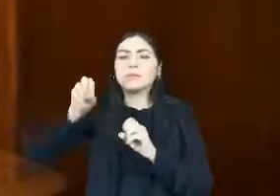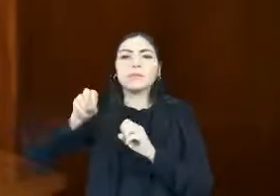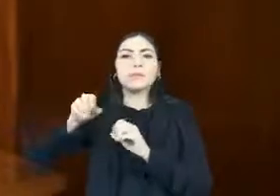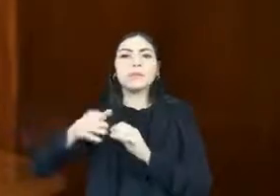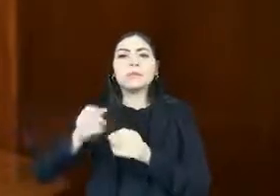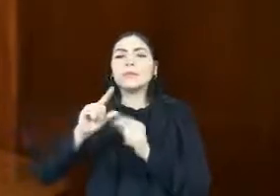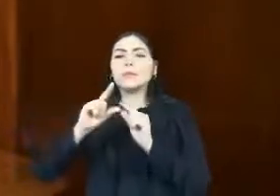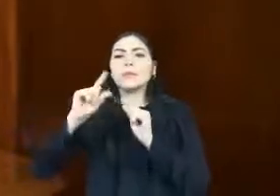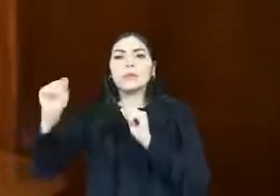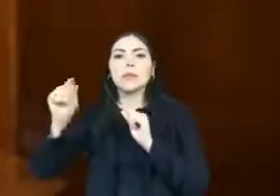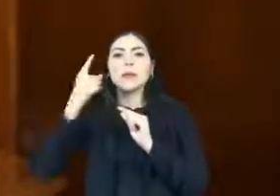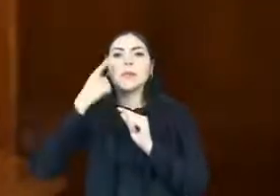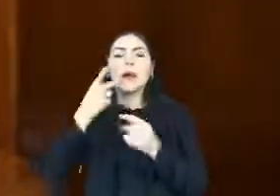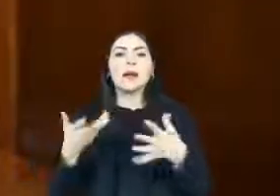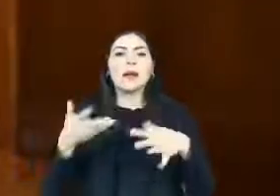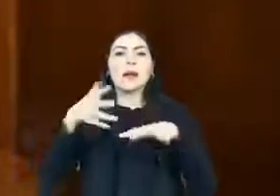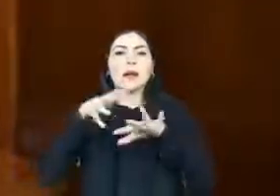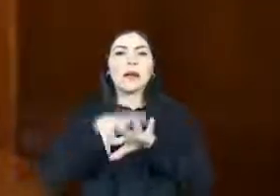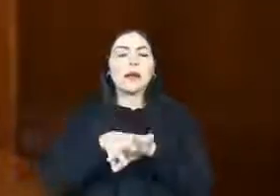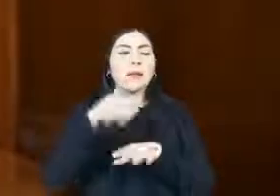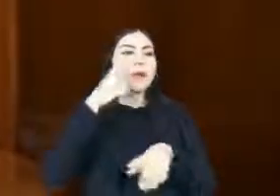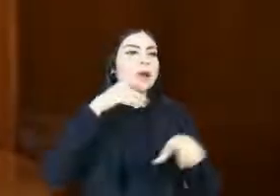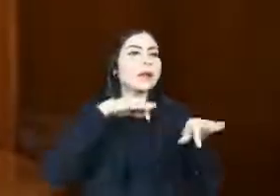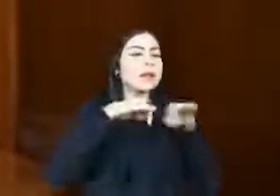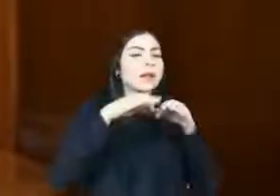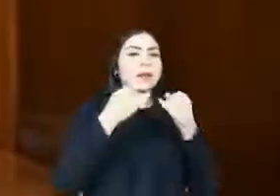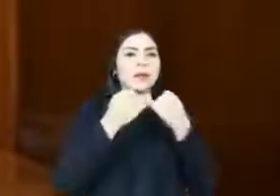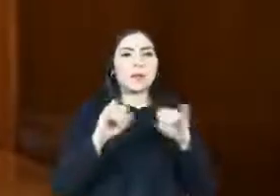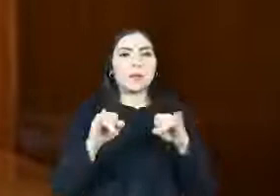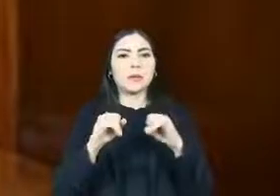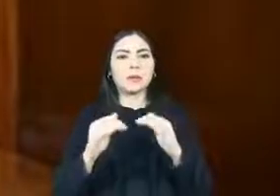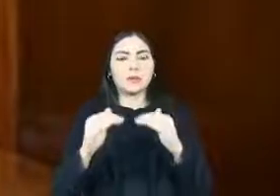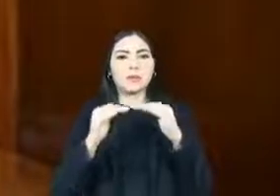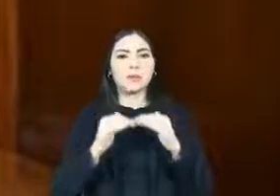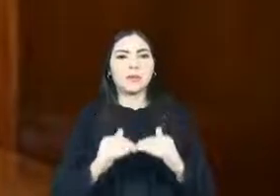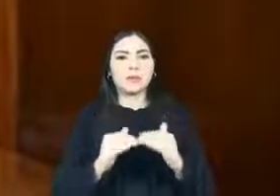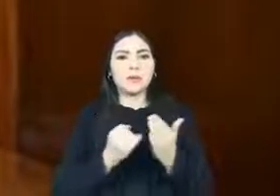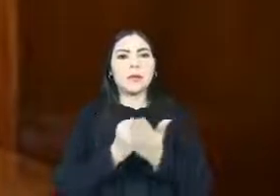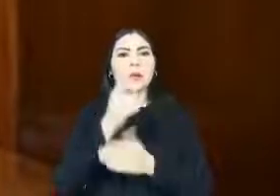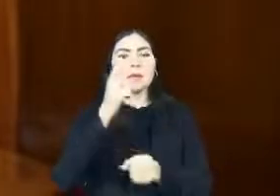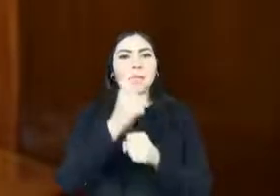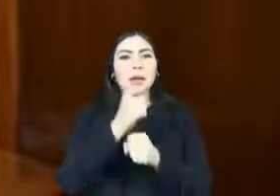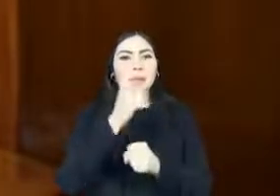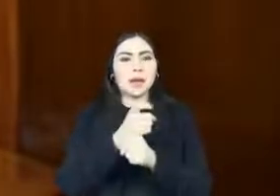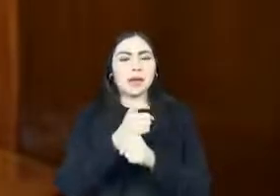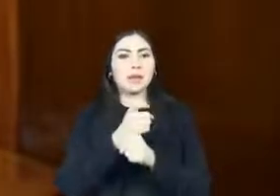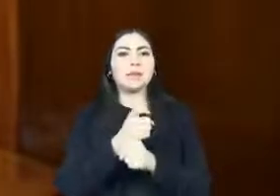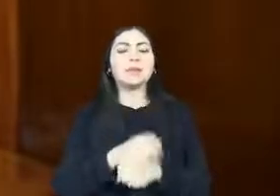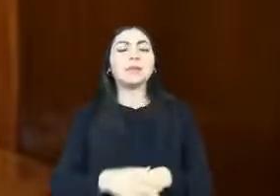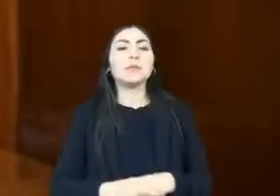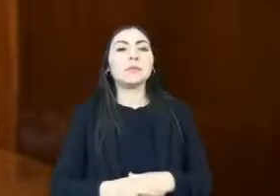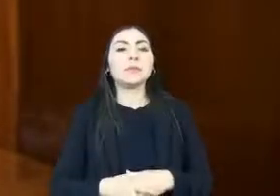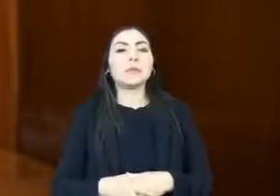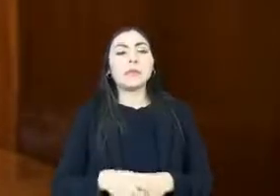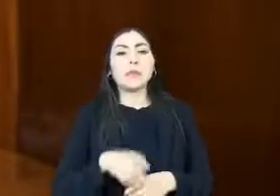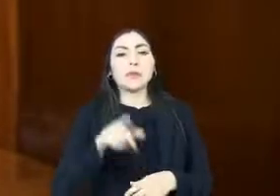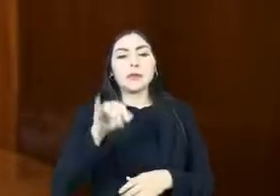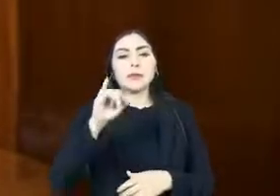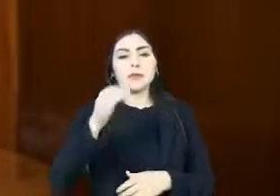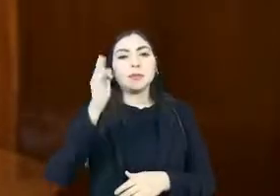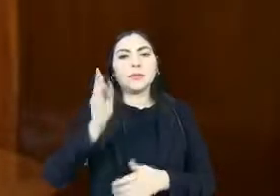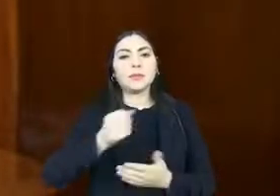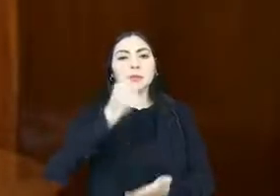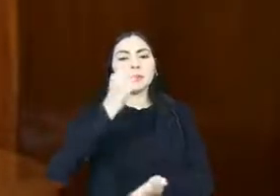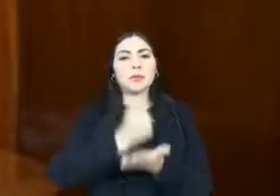activa e independiente resolutivos primero es de aprobarse en lo conducente la